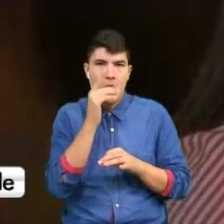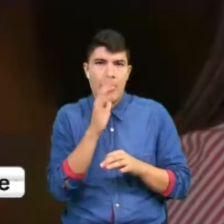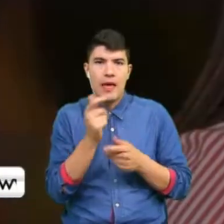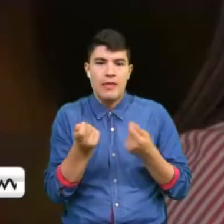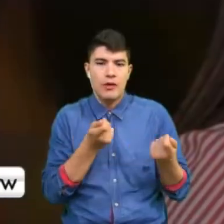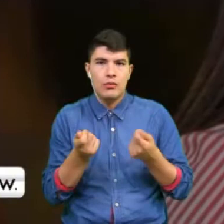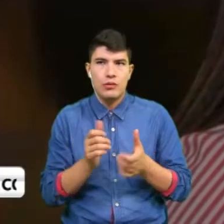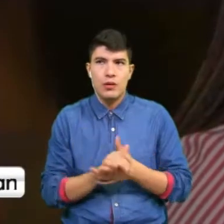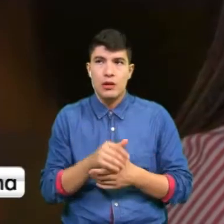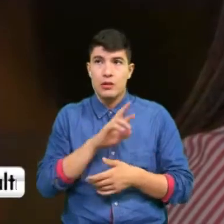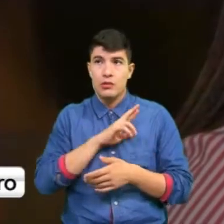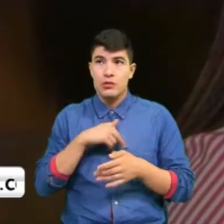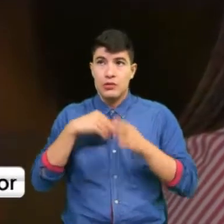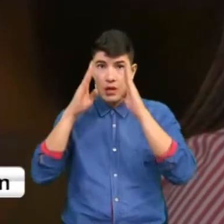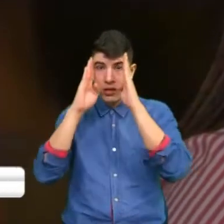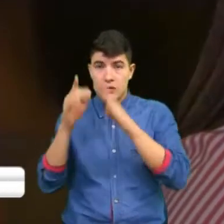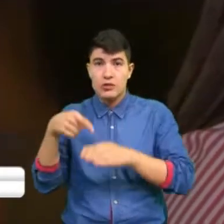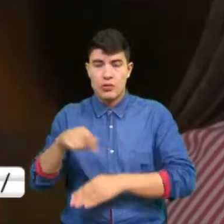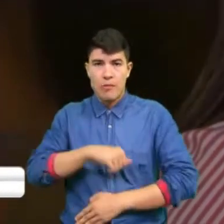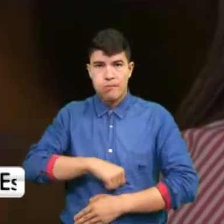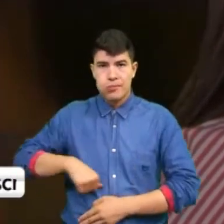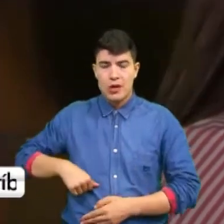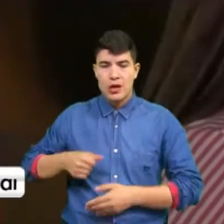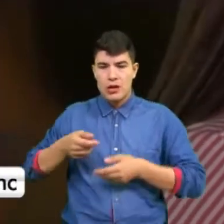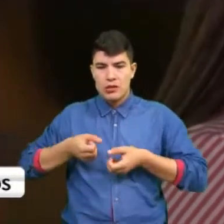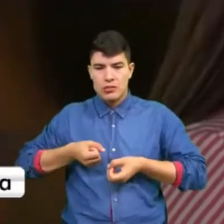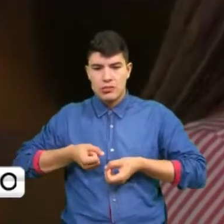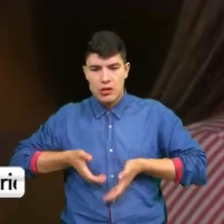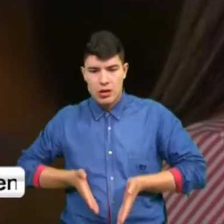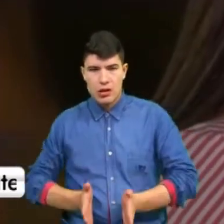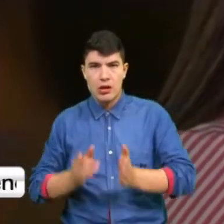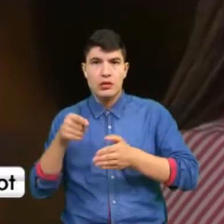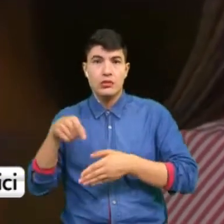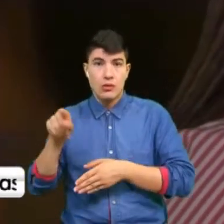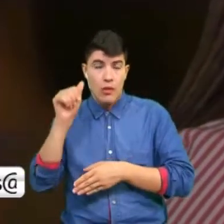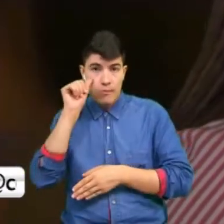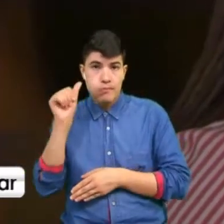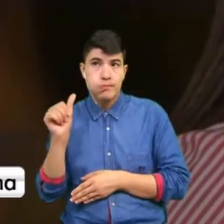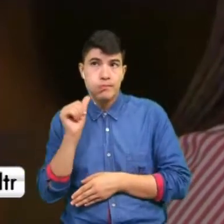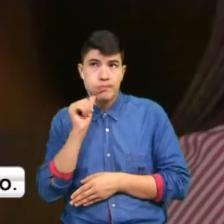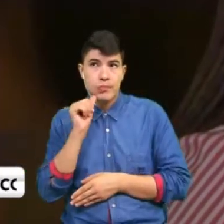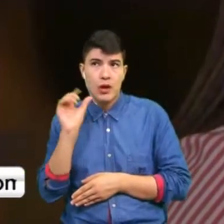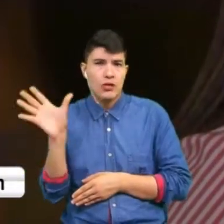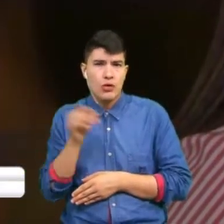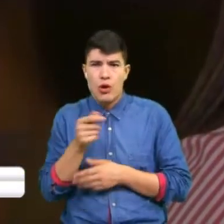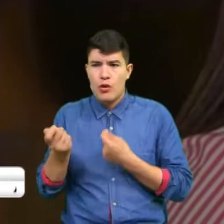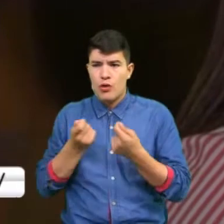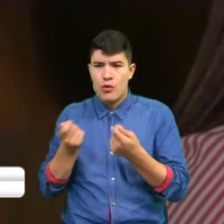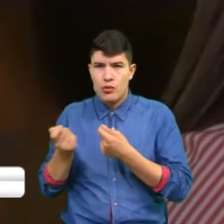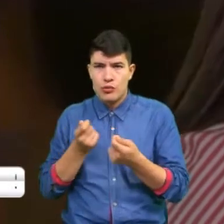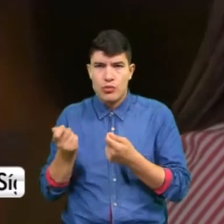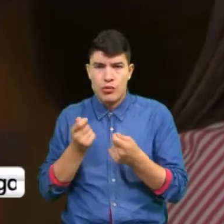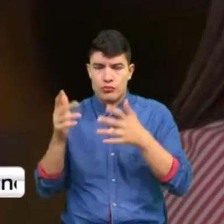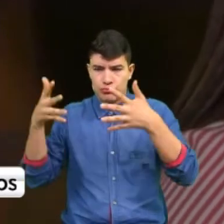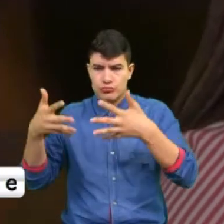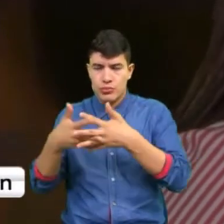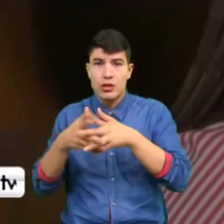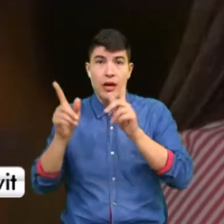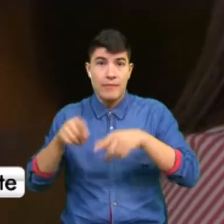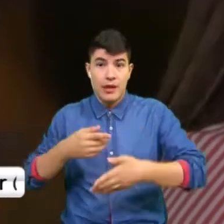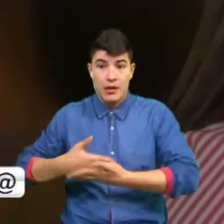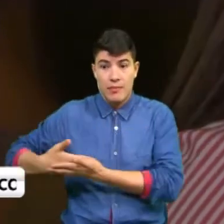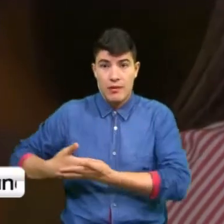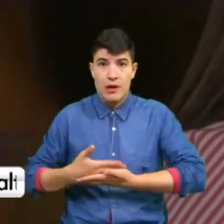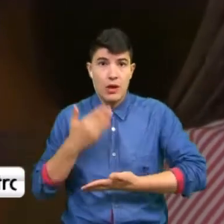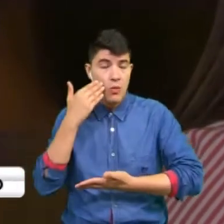estamos atendiendo su cesárea sus partos a sus embarazadas todo el control integral a los bebés cuando